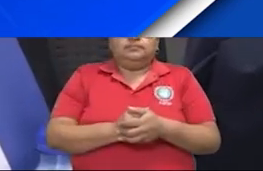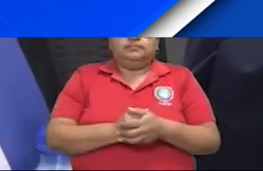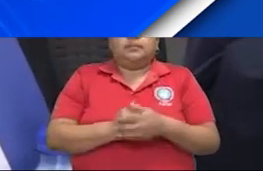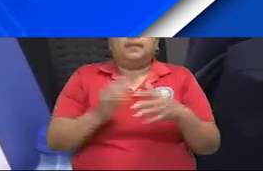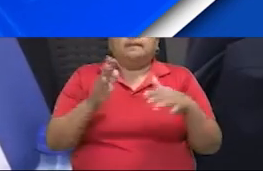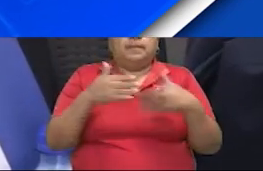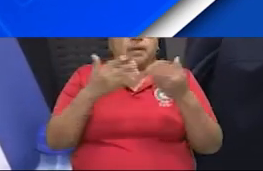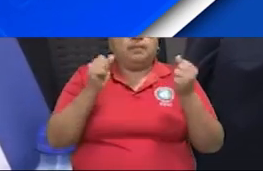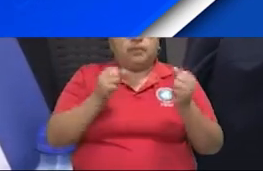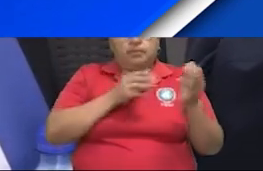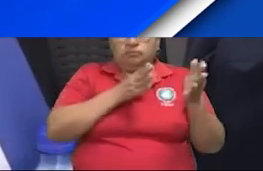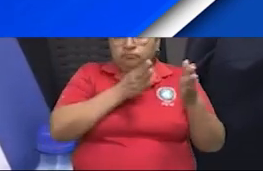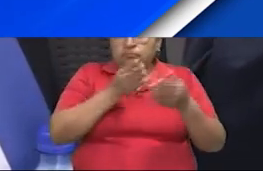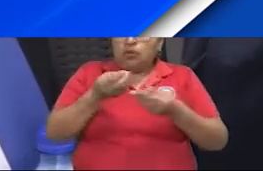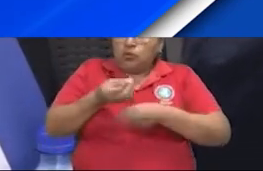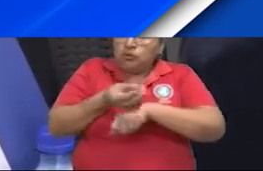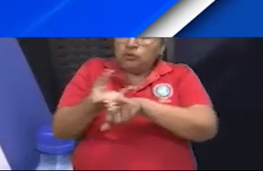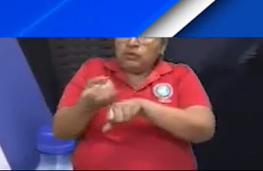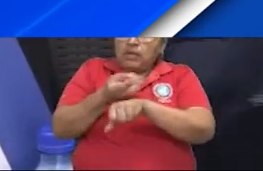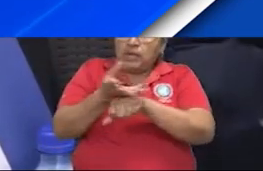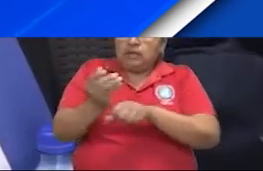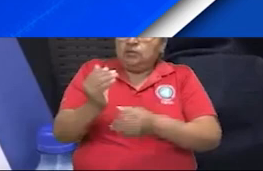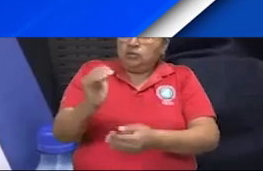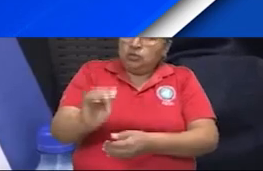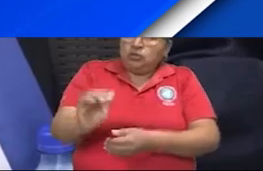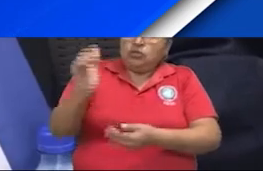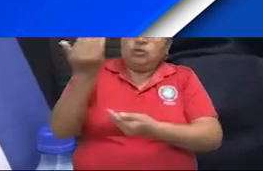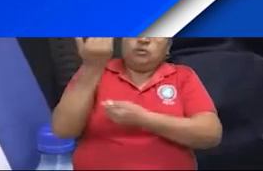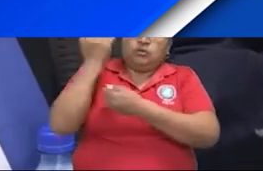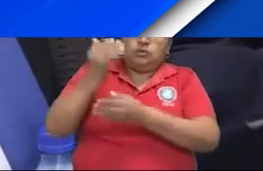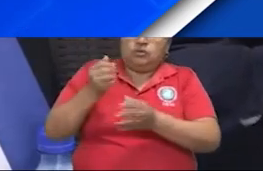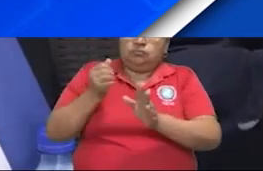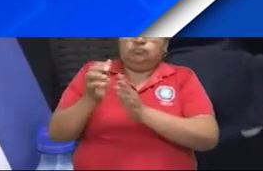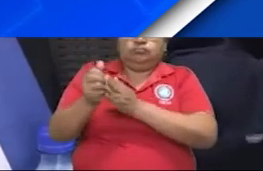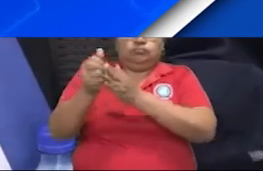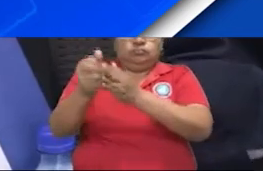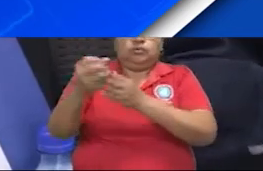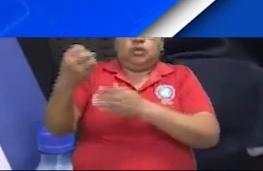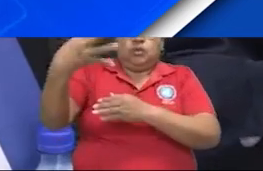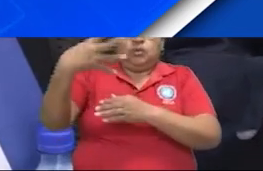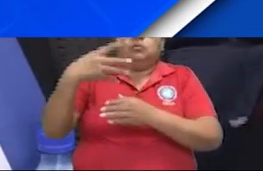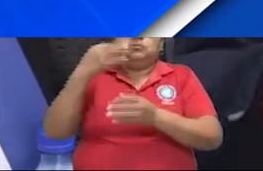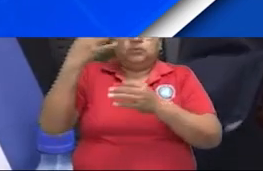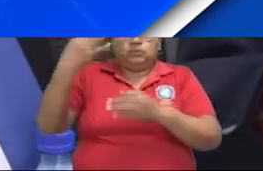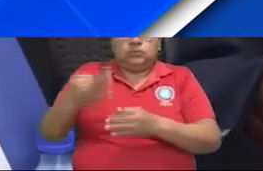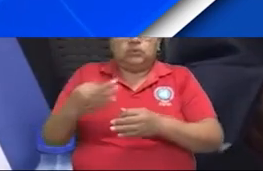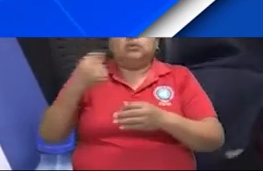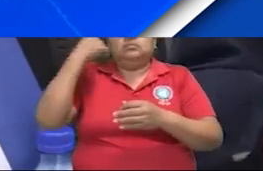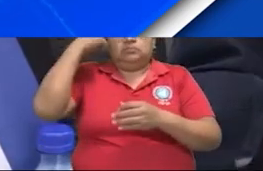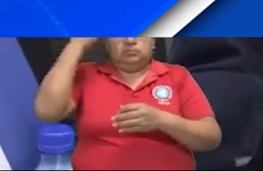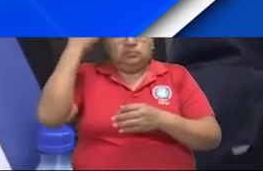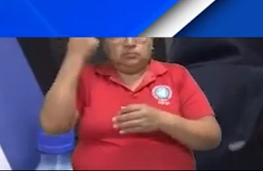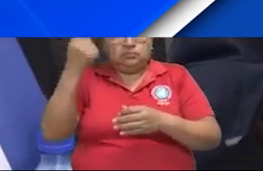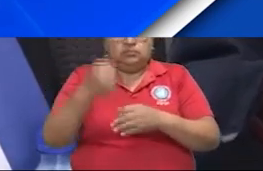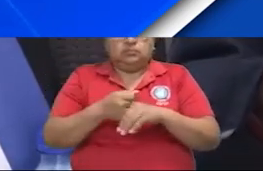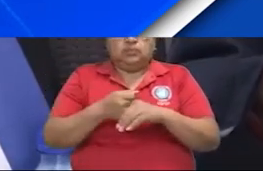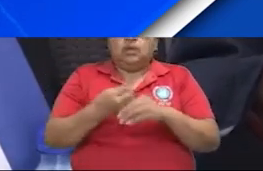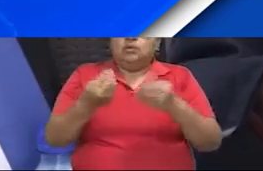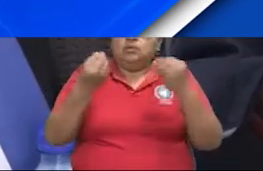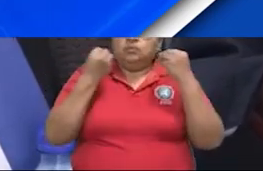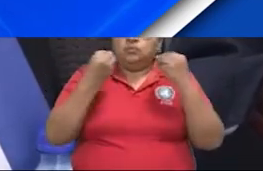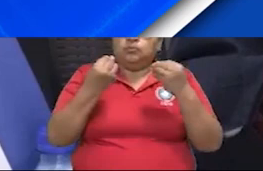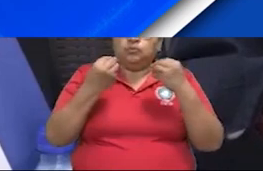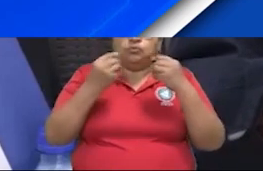para encauzar a los nietos y nietas por senderos de luz, seguridad y comprensión. Son muchos